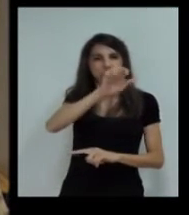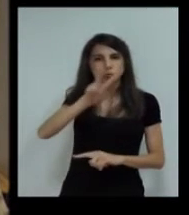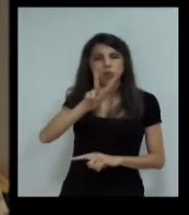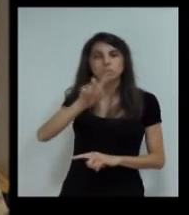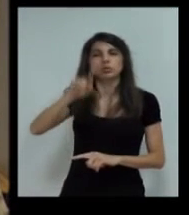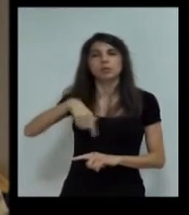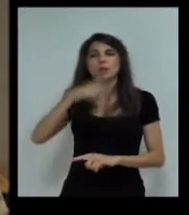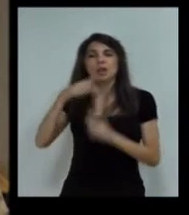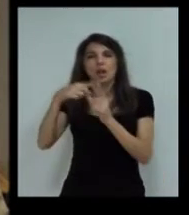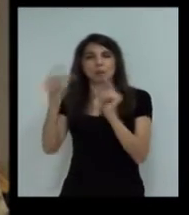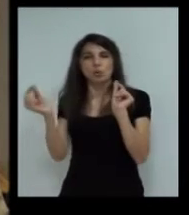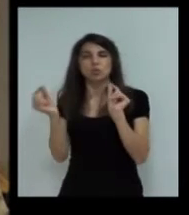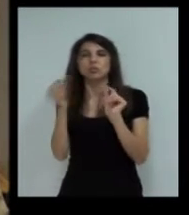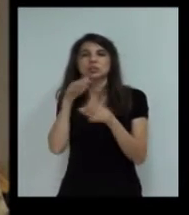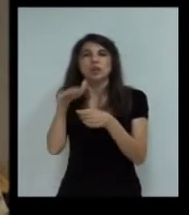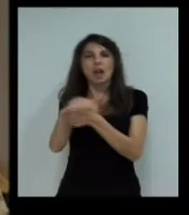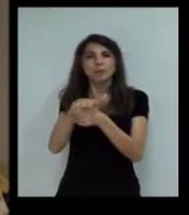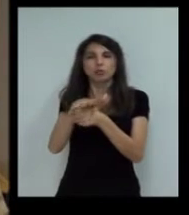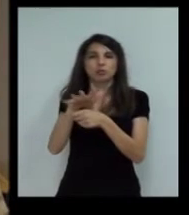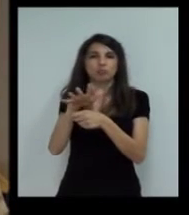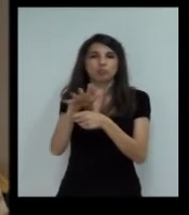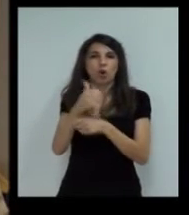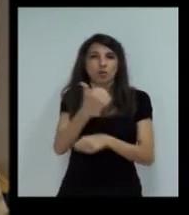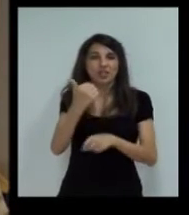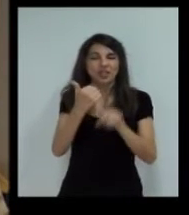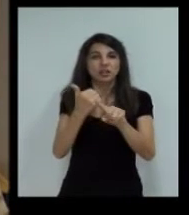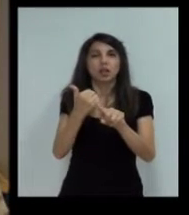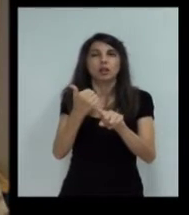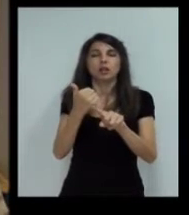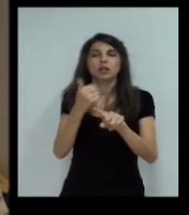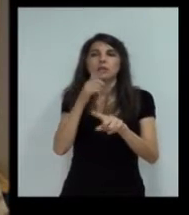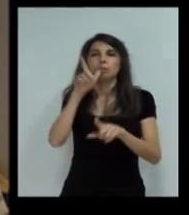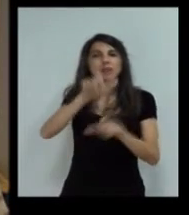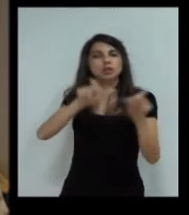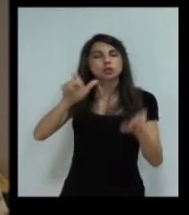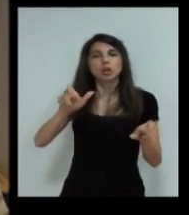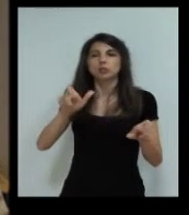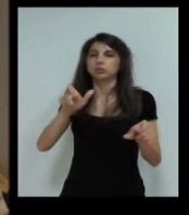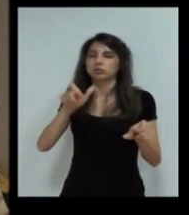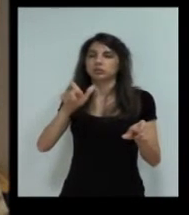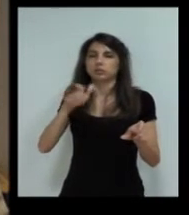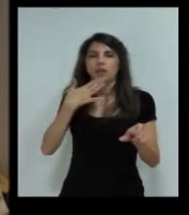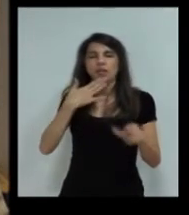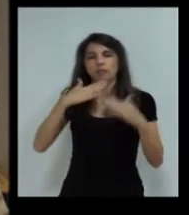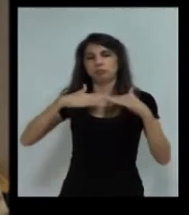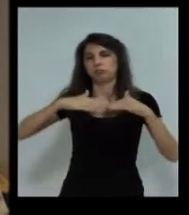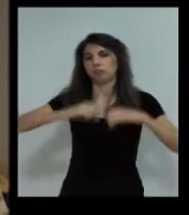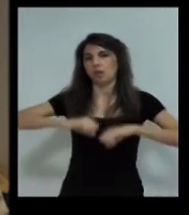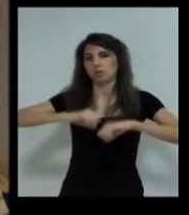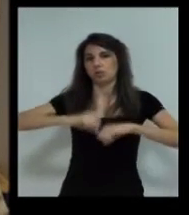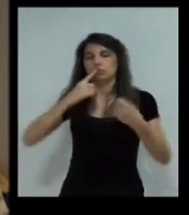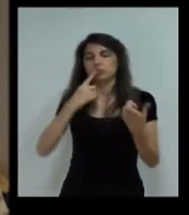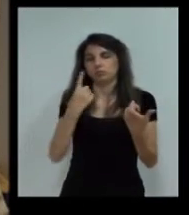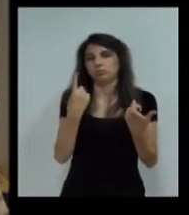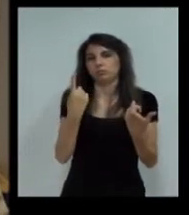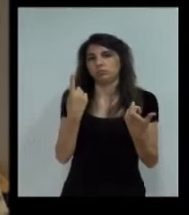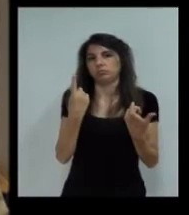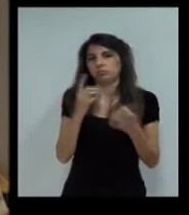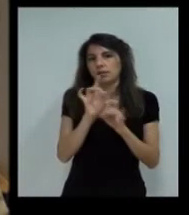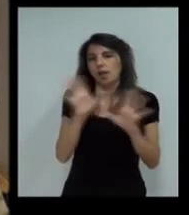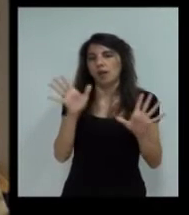Japón y en el ámbito occidental, de personas con mucha edad que acompañan a muchas necesidades y requerimientos